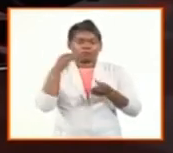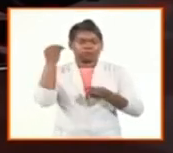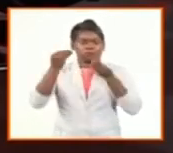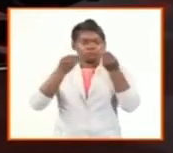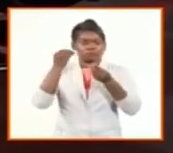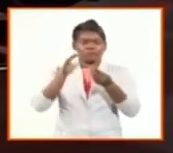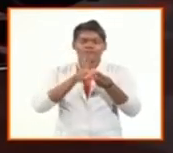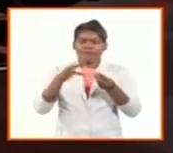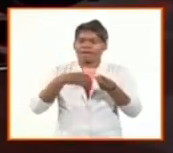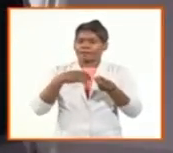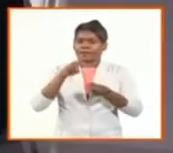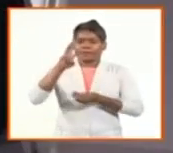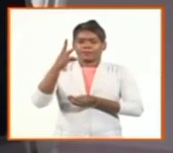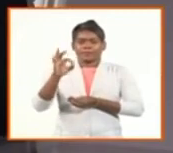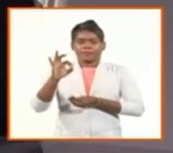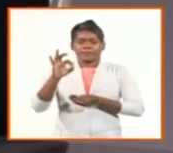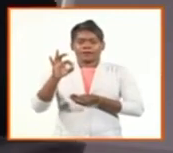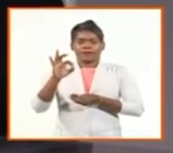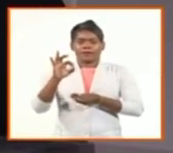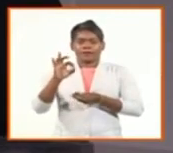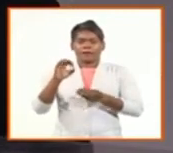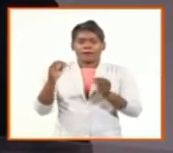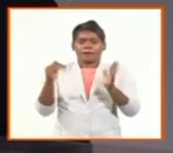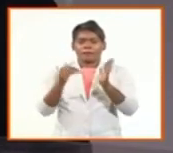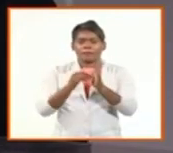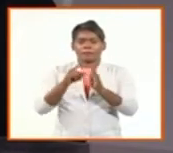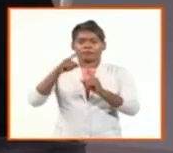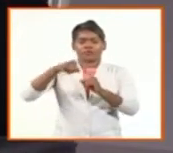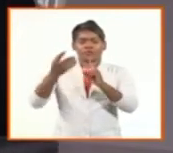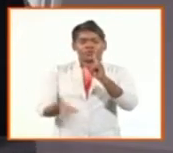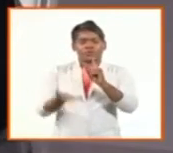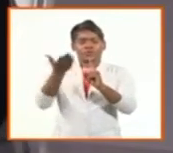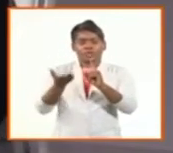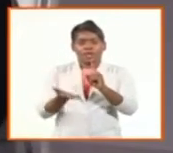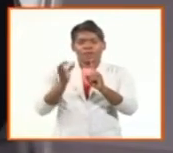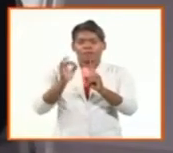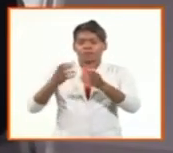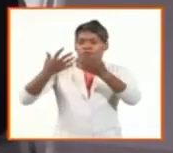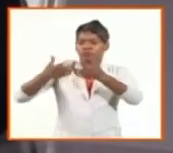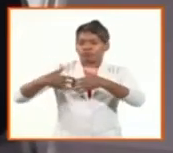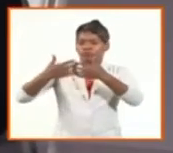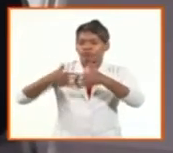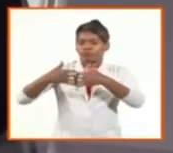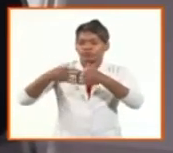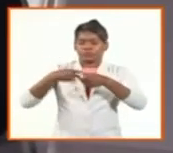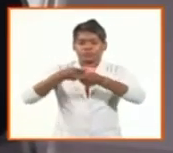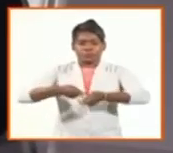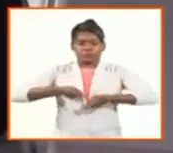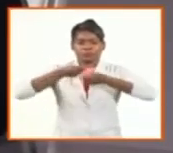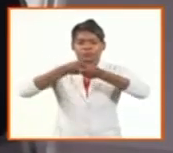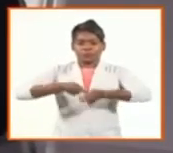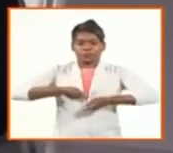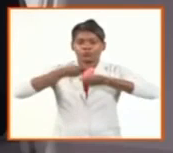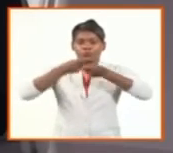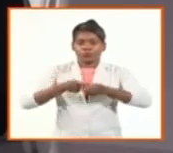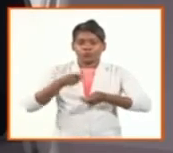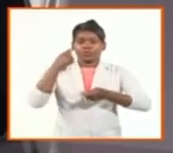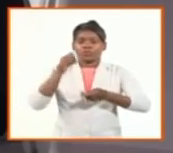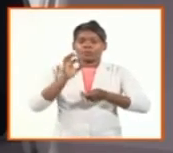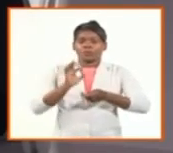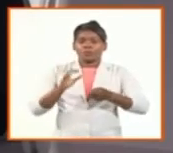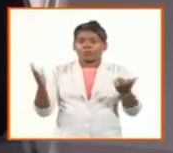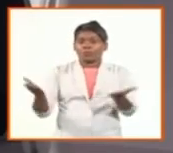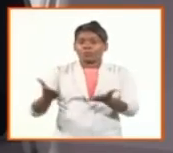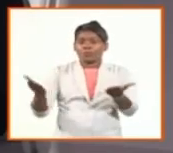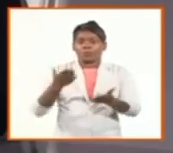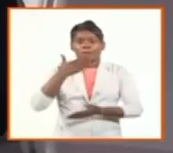más de productos agrícolas que si lo comparamos contra enero de 2021. O sea, empieza a apreciarse un efecto